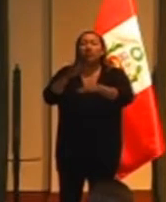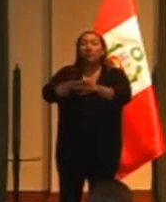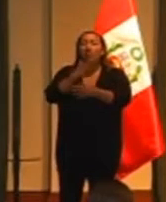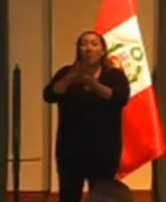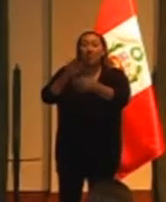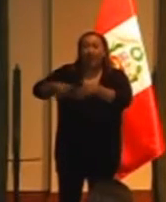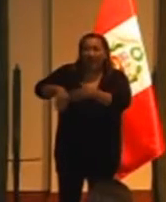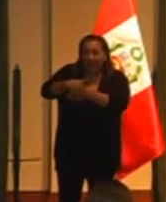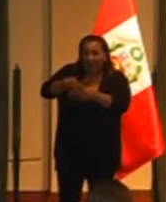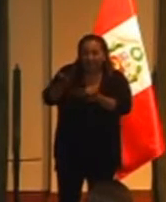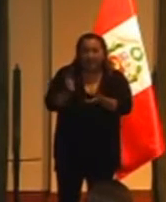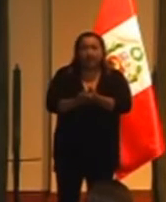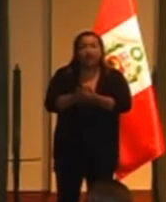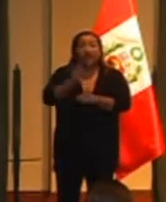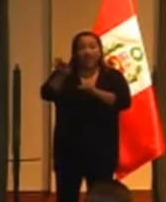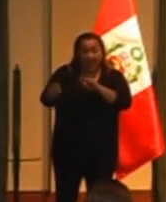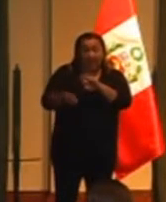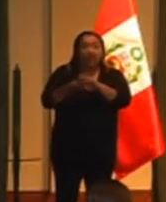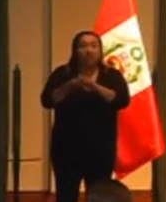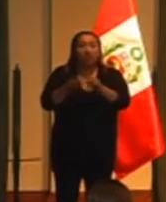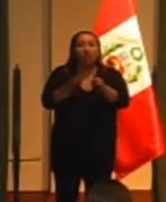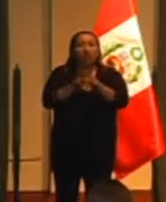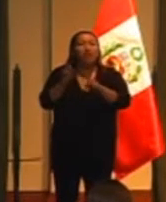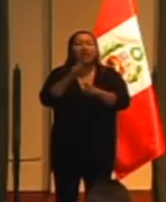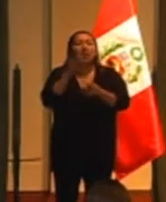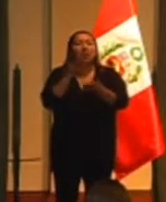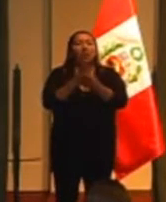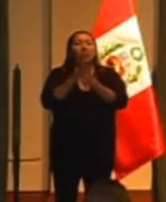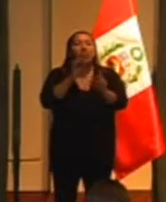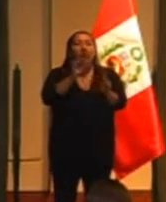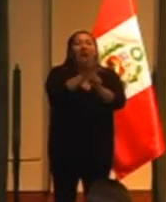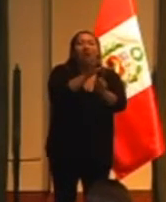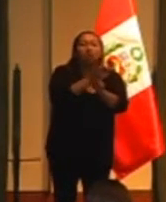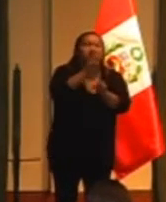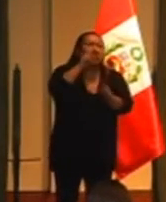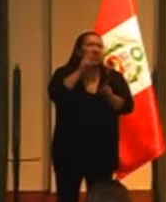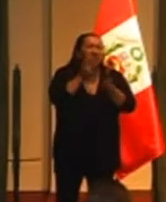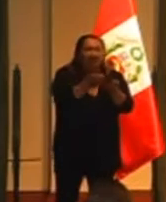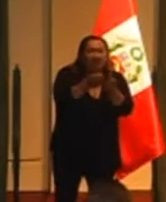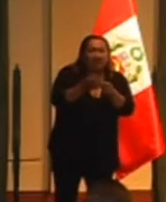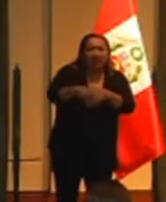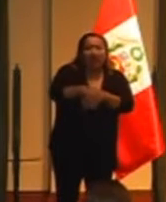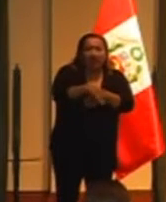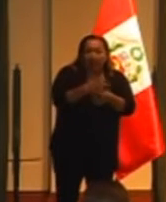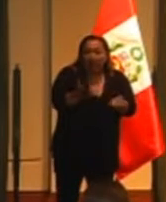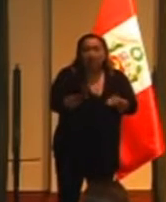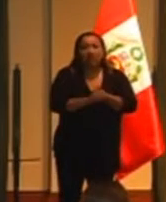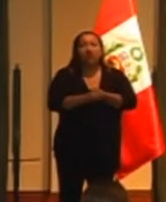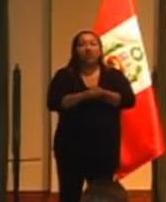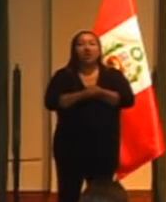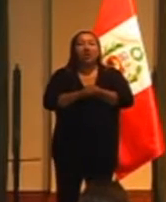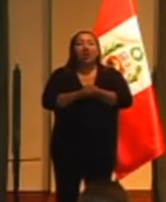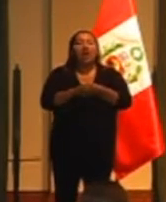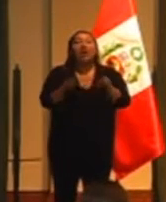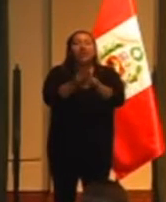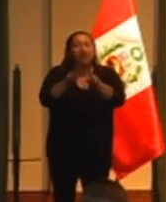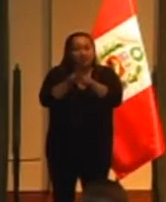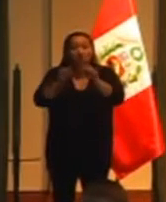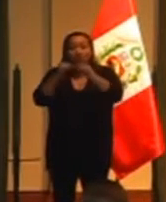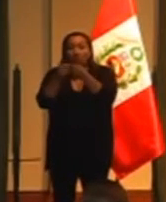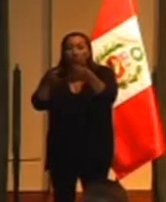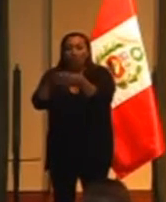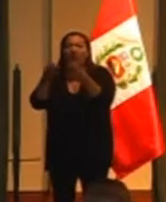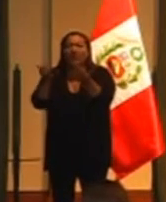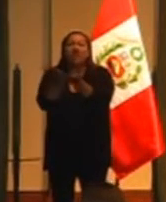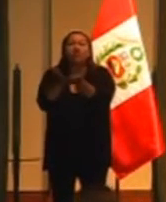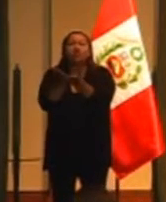también dentro del tema para que no haya acoso sexual callejero. Hay una serie de plataformas, hay escuelas